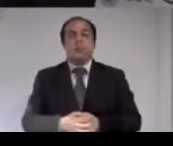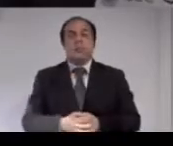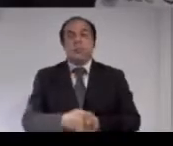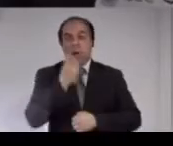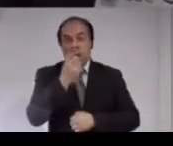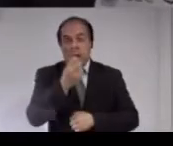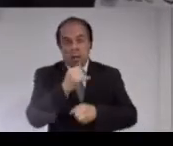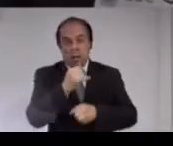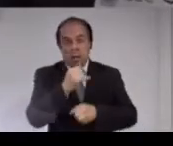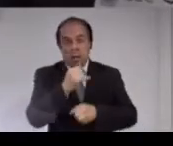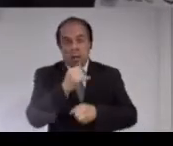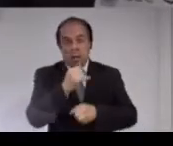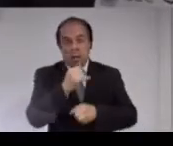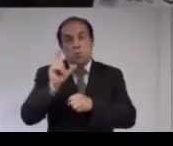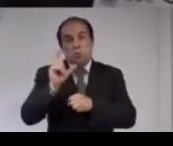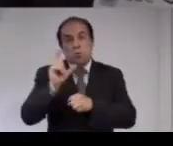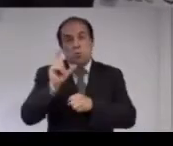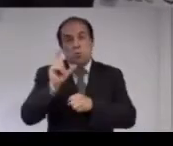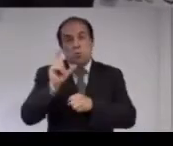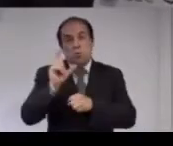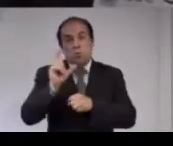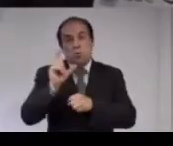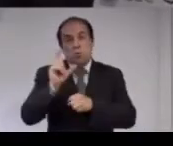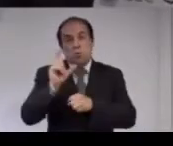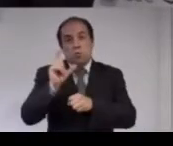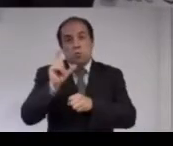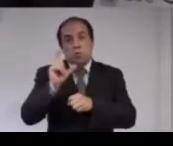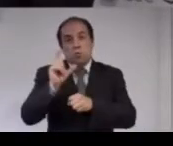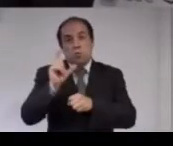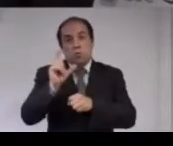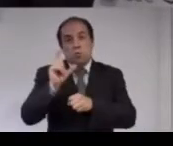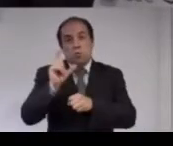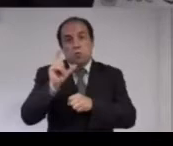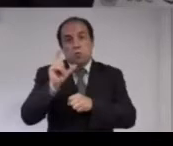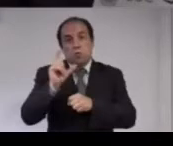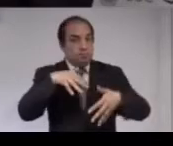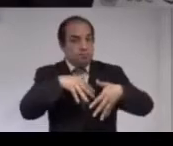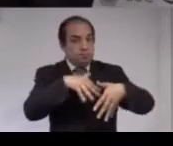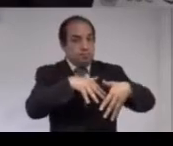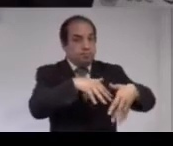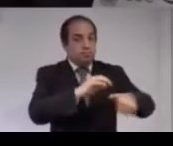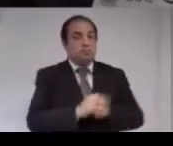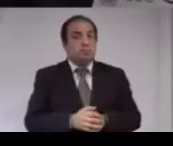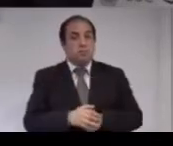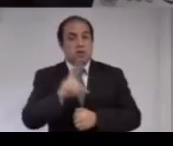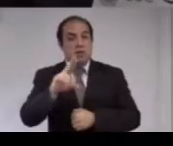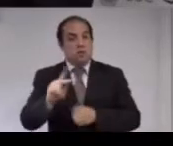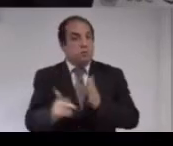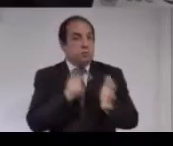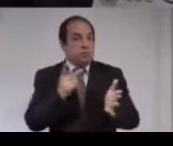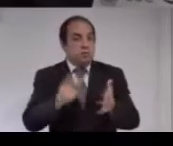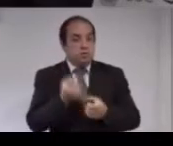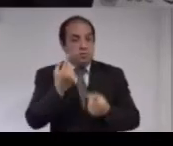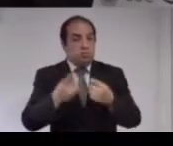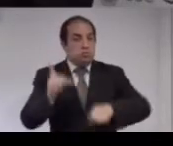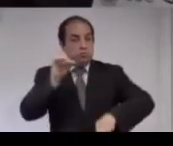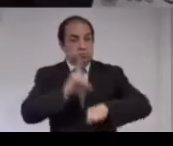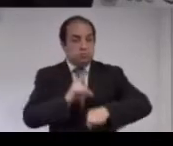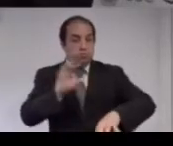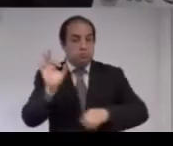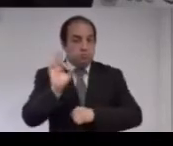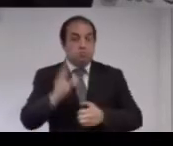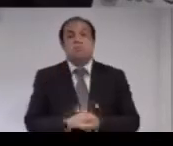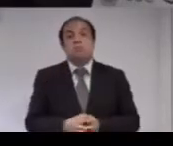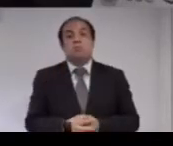¿Estas investigaciones cuándo podrían tener los primeros resultados? Porque bueno, finalmente es una marcha que no se va a repetir en algunos días, supongo,